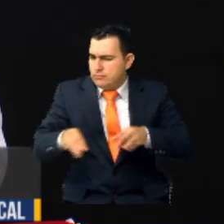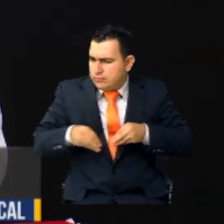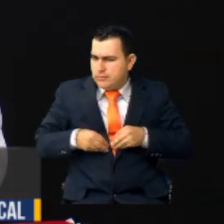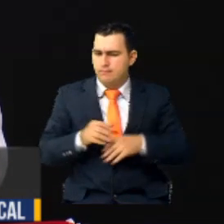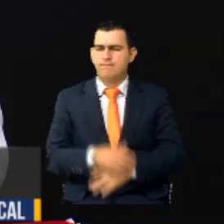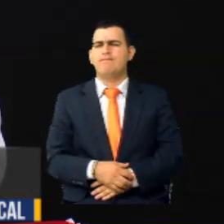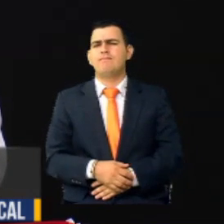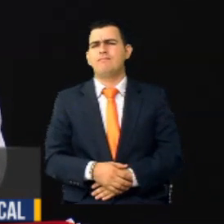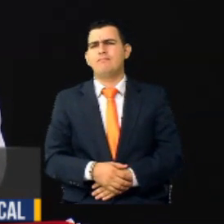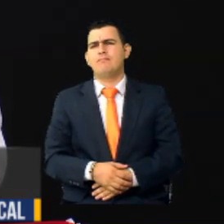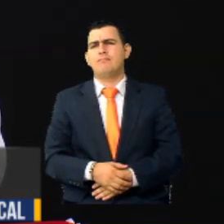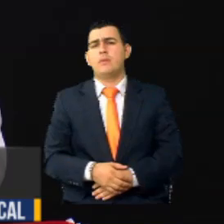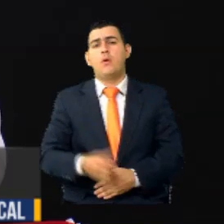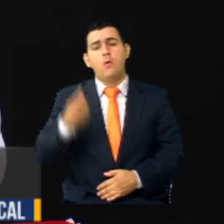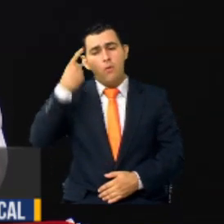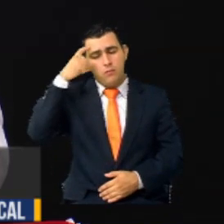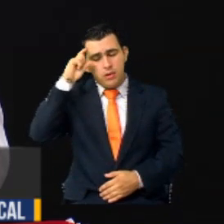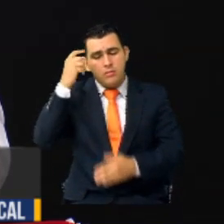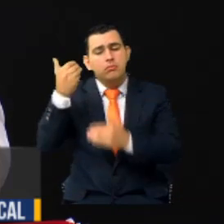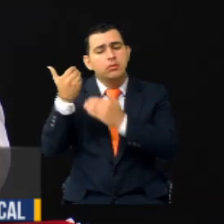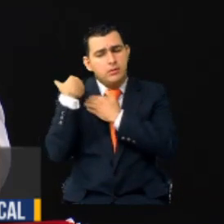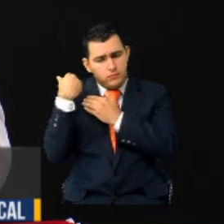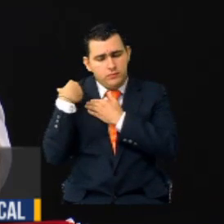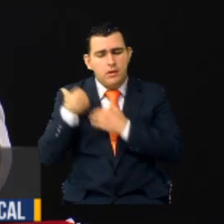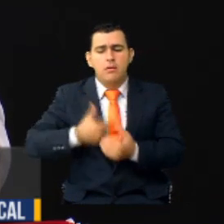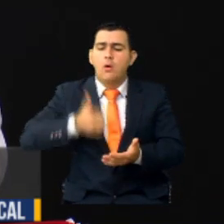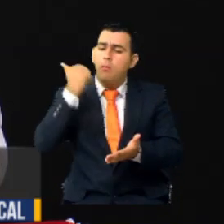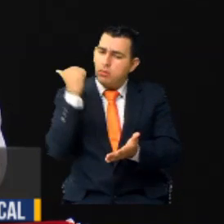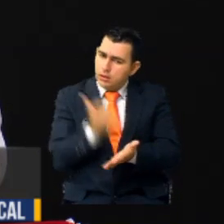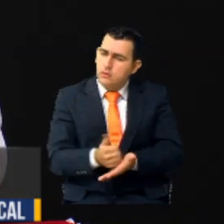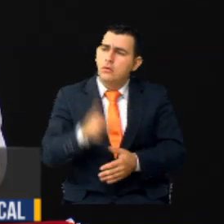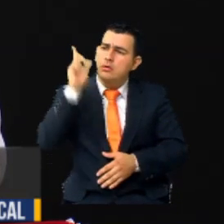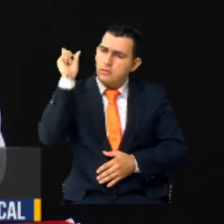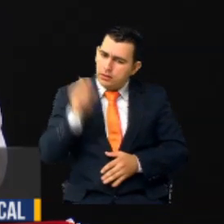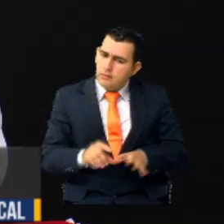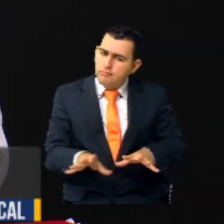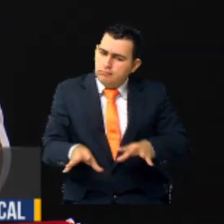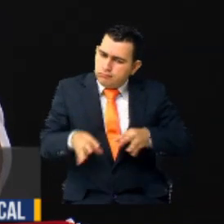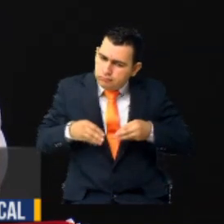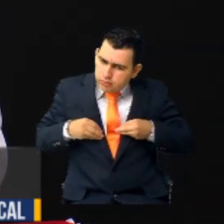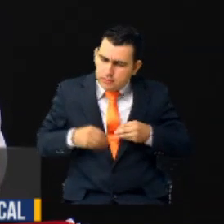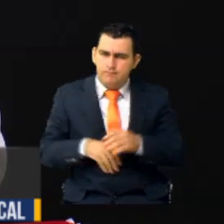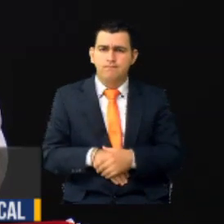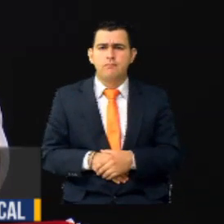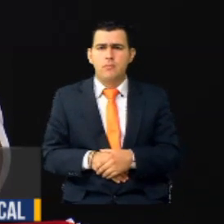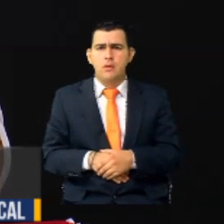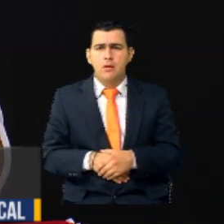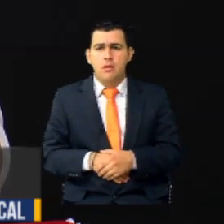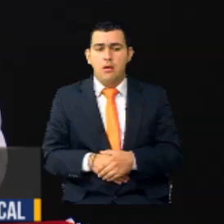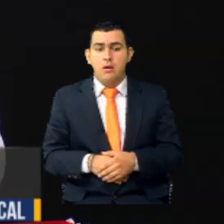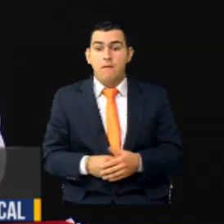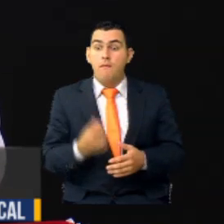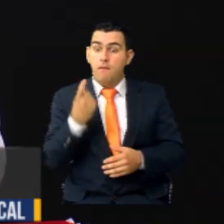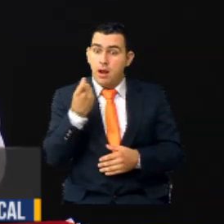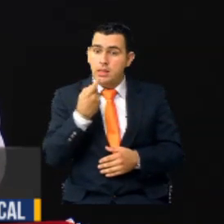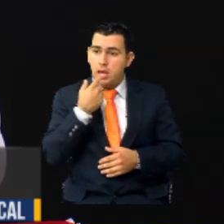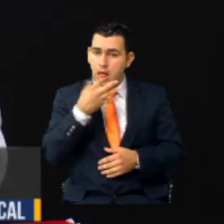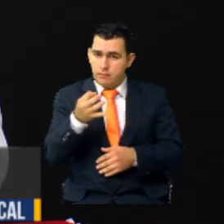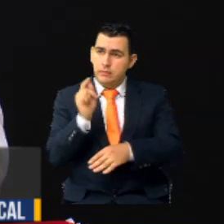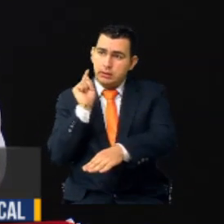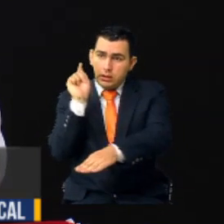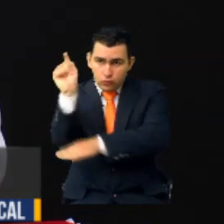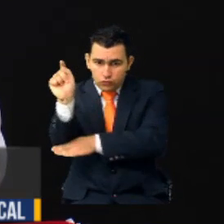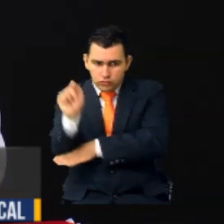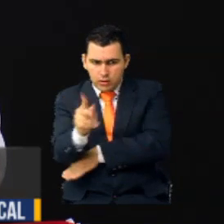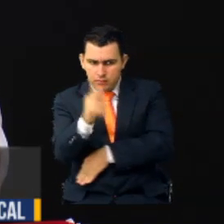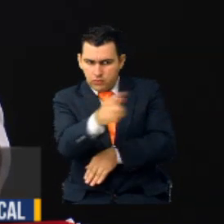una gran obligación el Estado en ese momento. En lo otro, pues, hasta que no exista la denuncia con estos